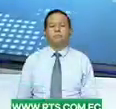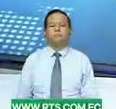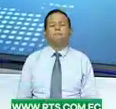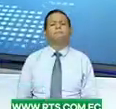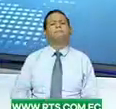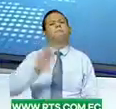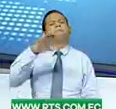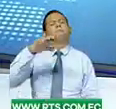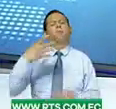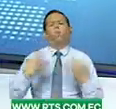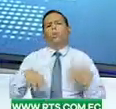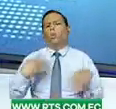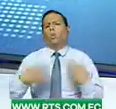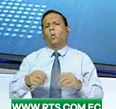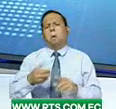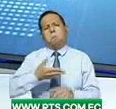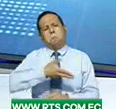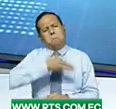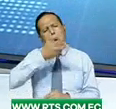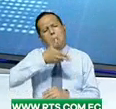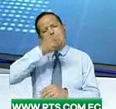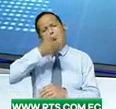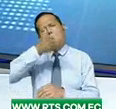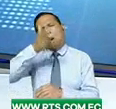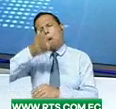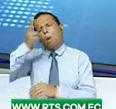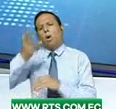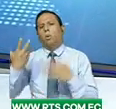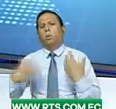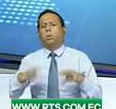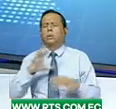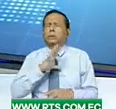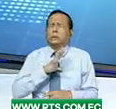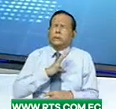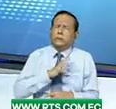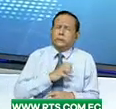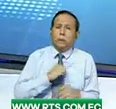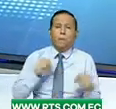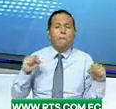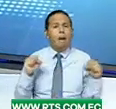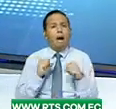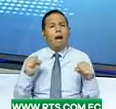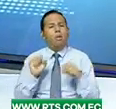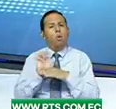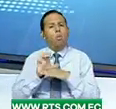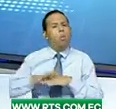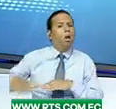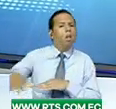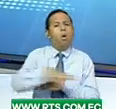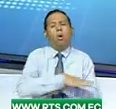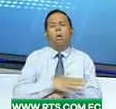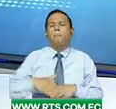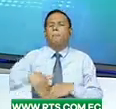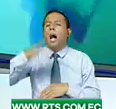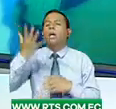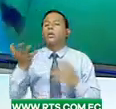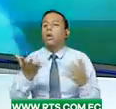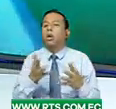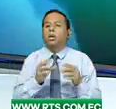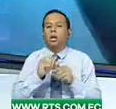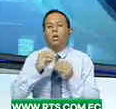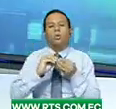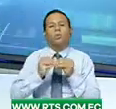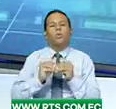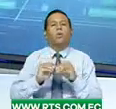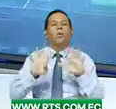El sicariato sigue sembrando dolor y pánico en todo el país, pero de manera particular en la zona 8, comprendida por